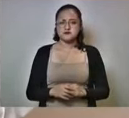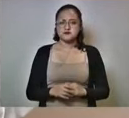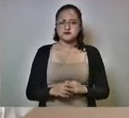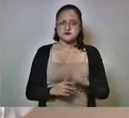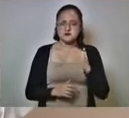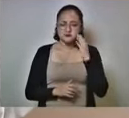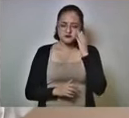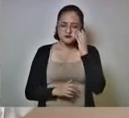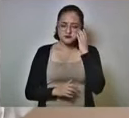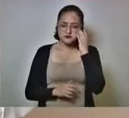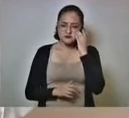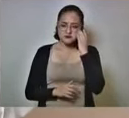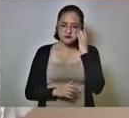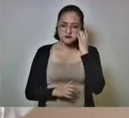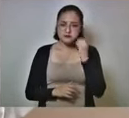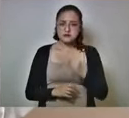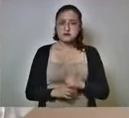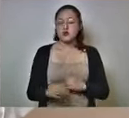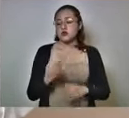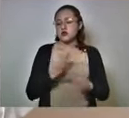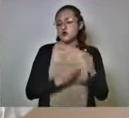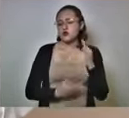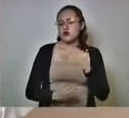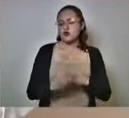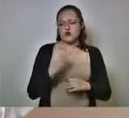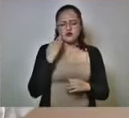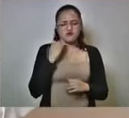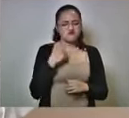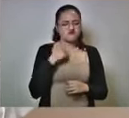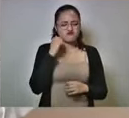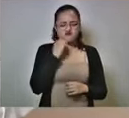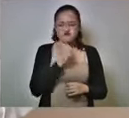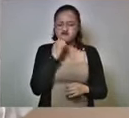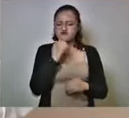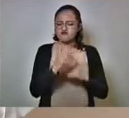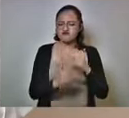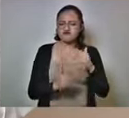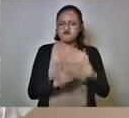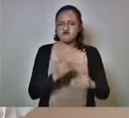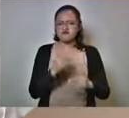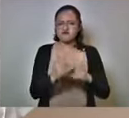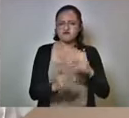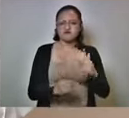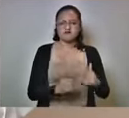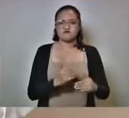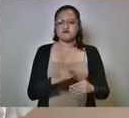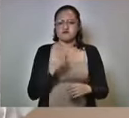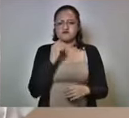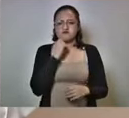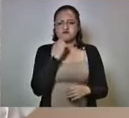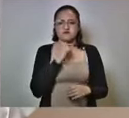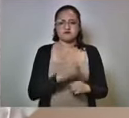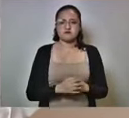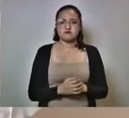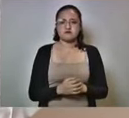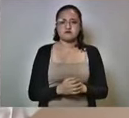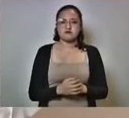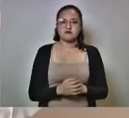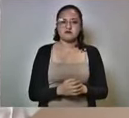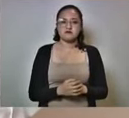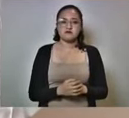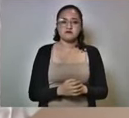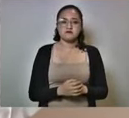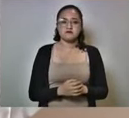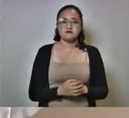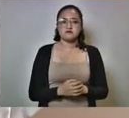todo el tiempo avanzando. ya se va a ver con